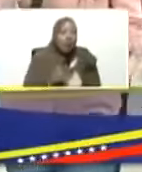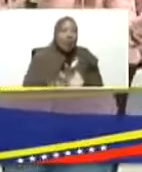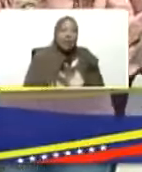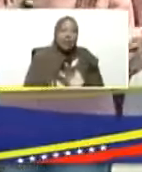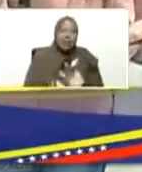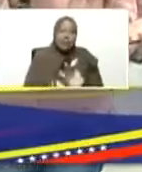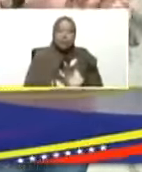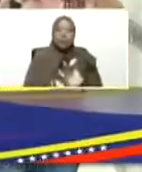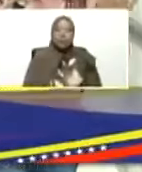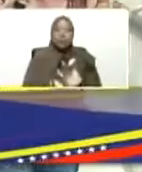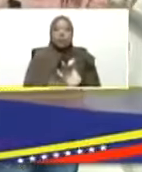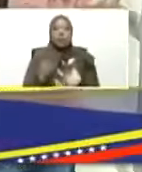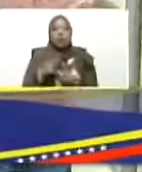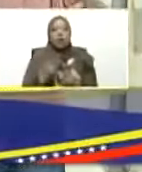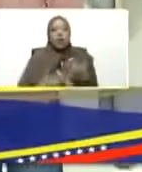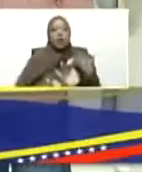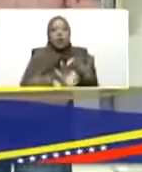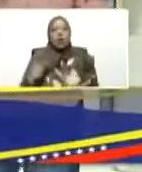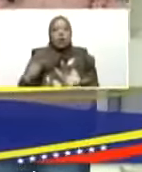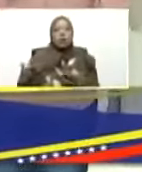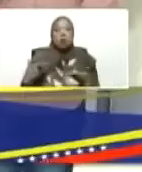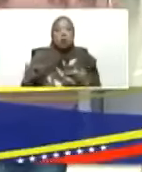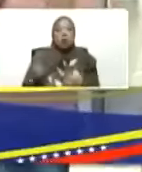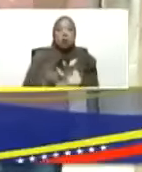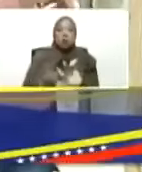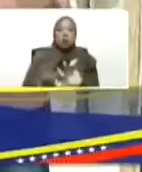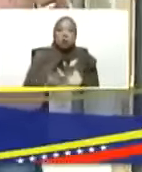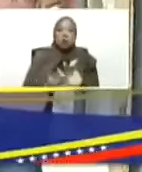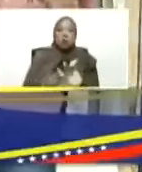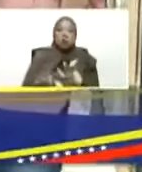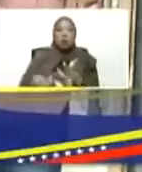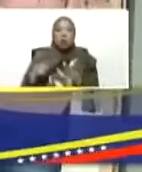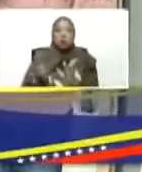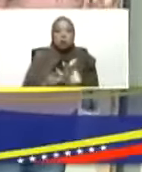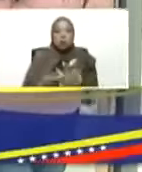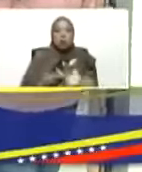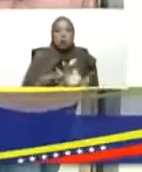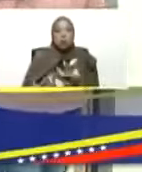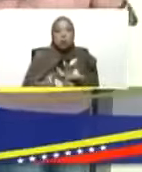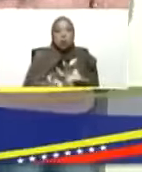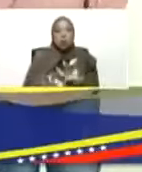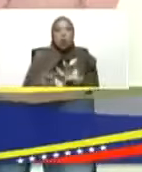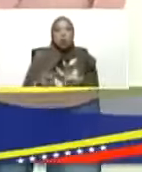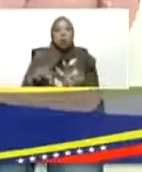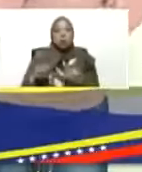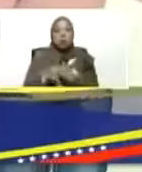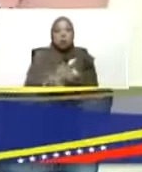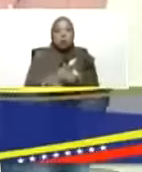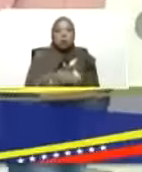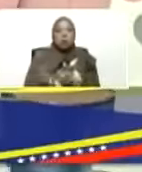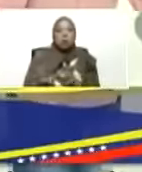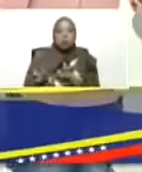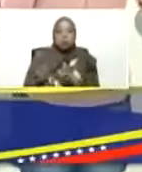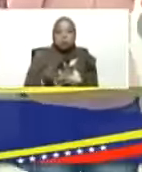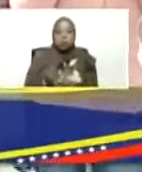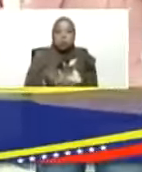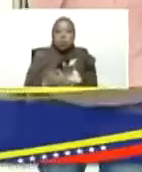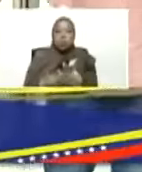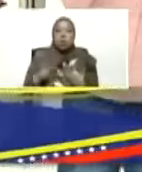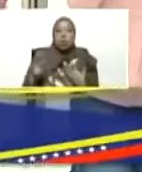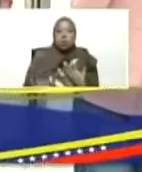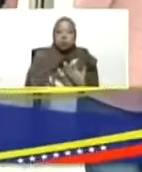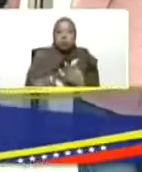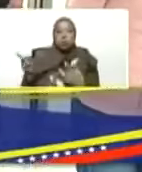Presidente, acá también tenemos servicios que son complementarios, como los servicios de esterilización, de bombas de planta